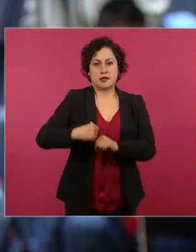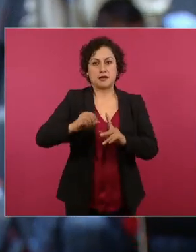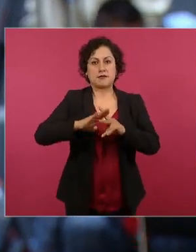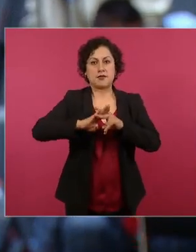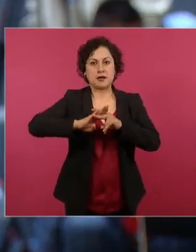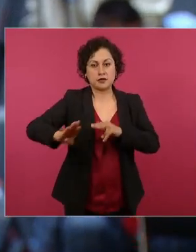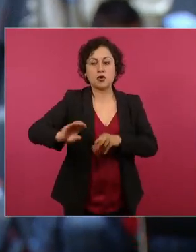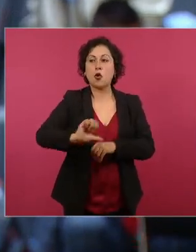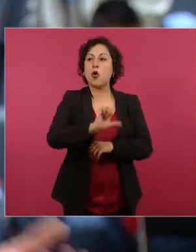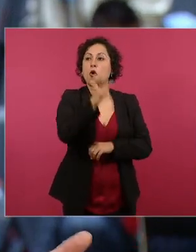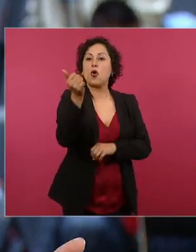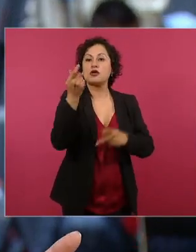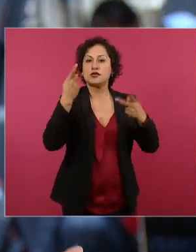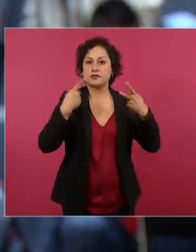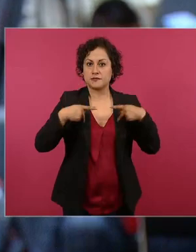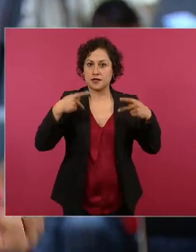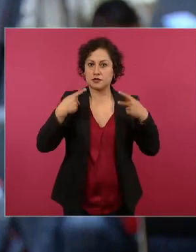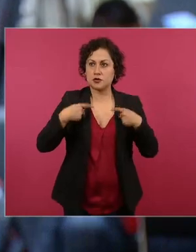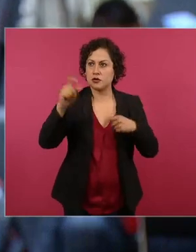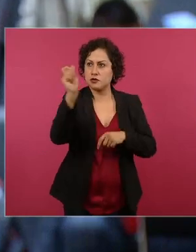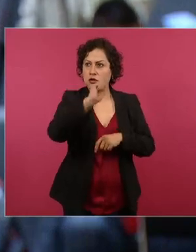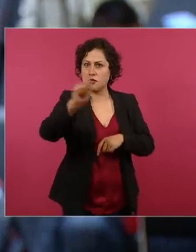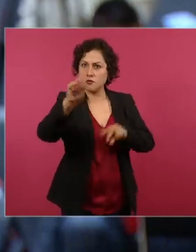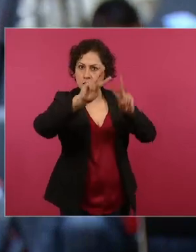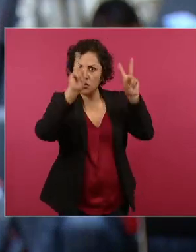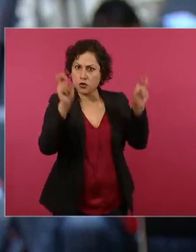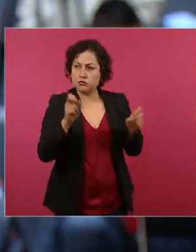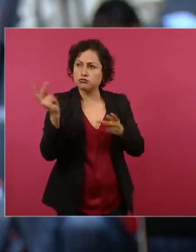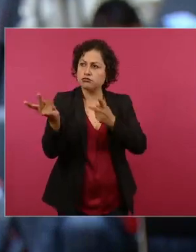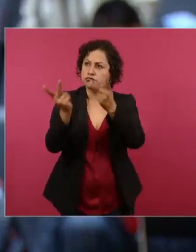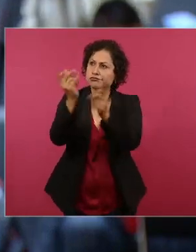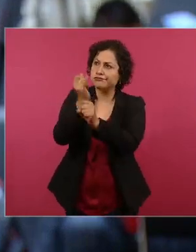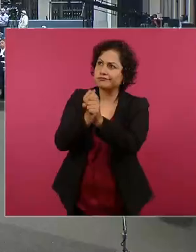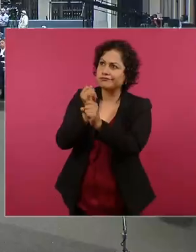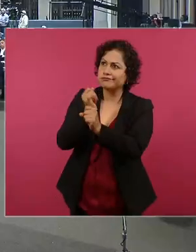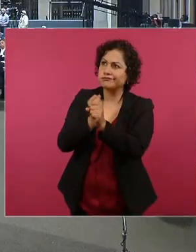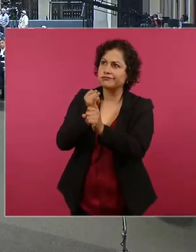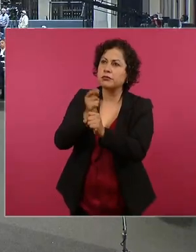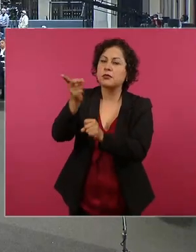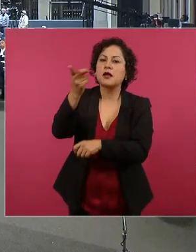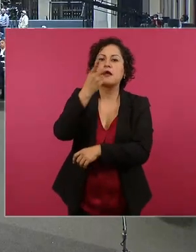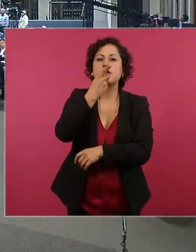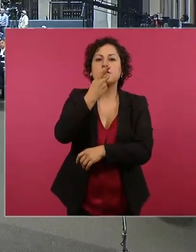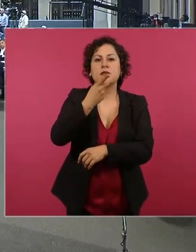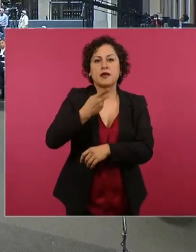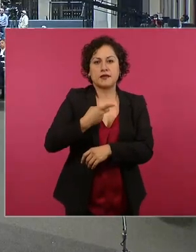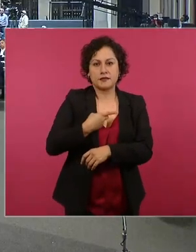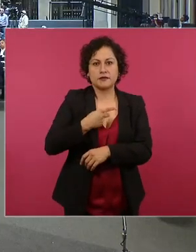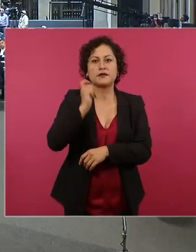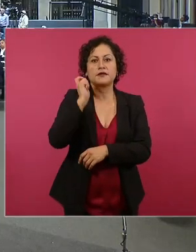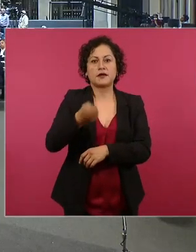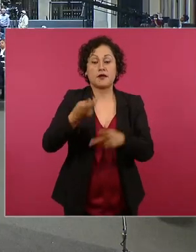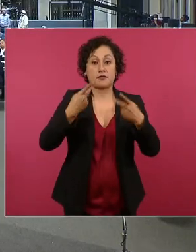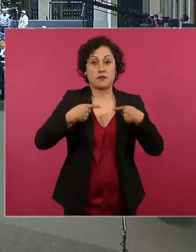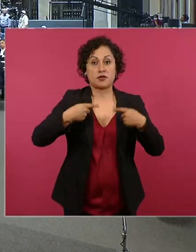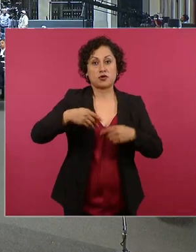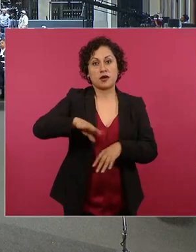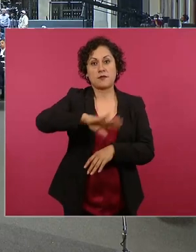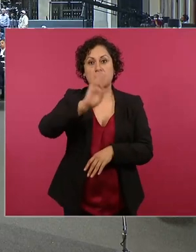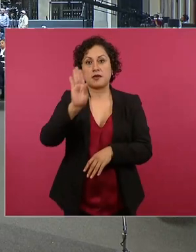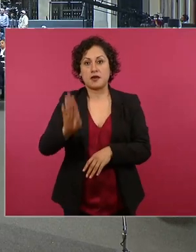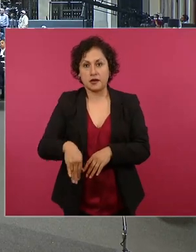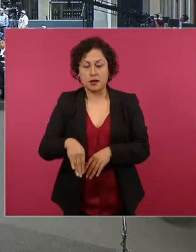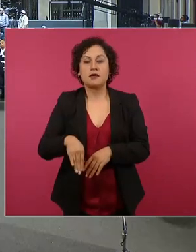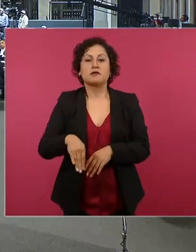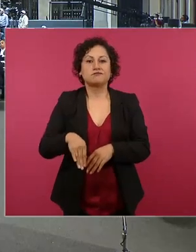materia que hemos consultado coinciden en que el factor principal de este aumento de muertes de migrantes y de